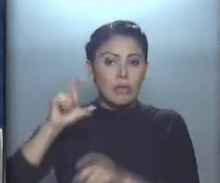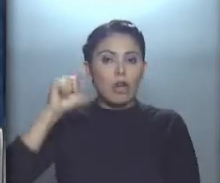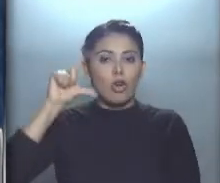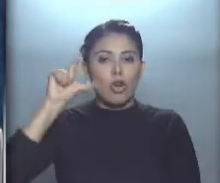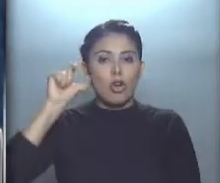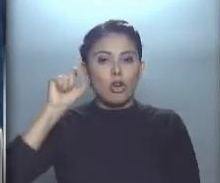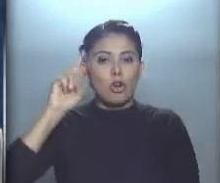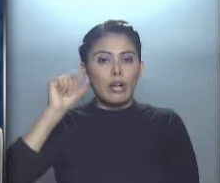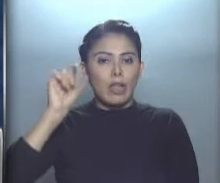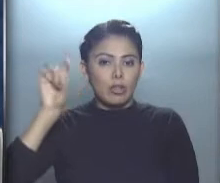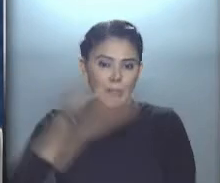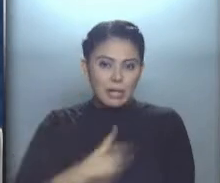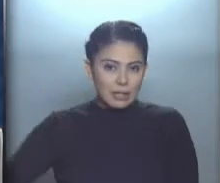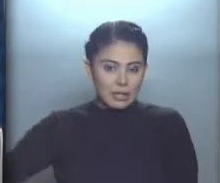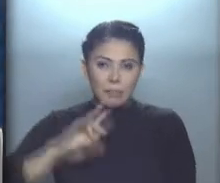Horacio Cartes,